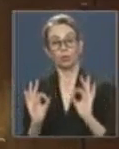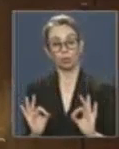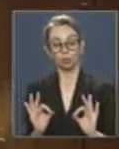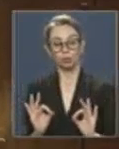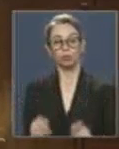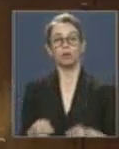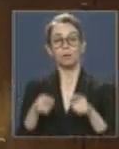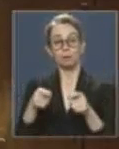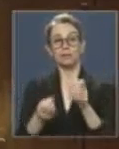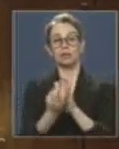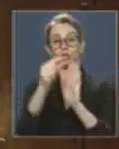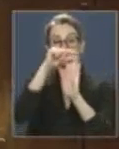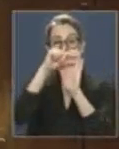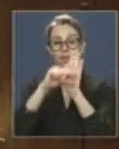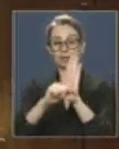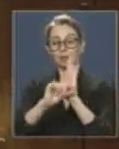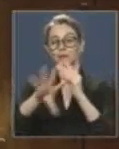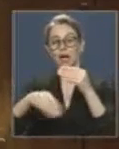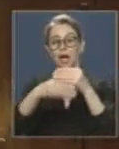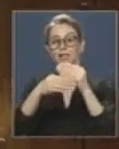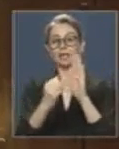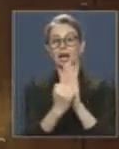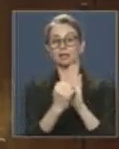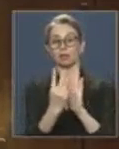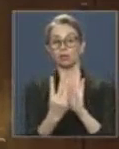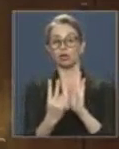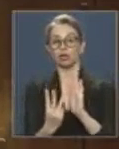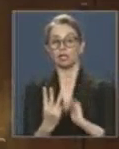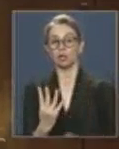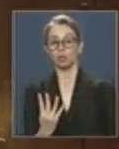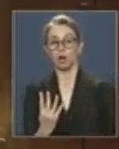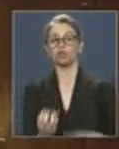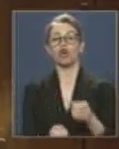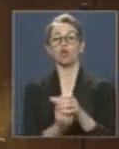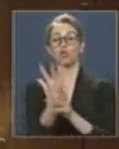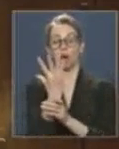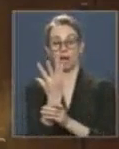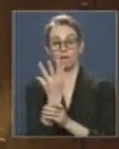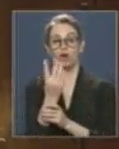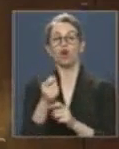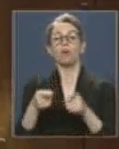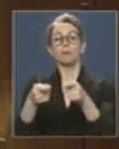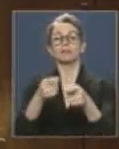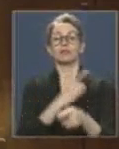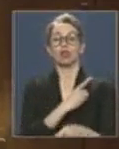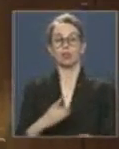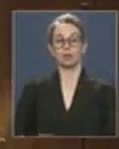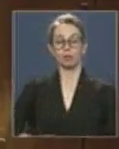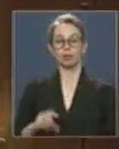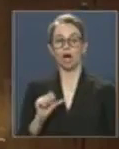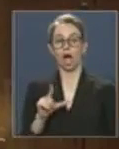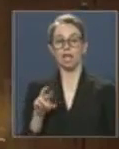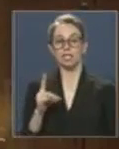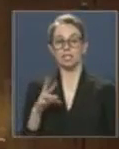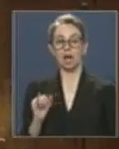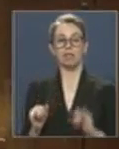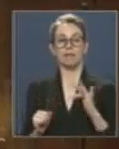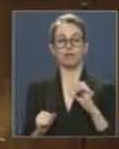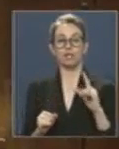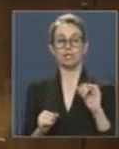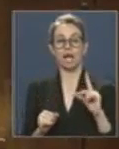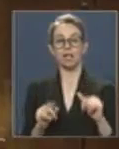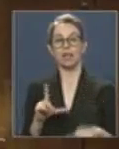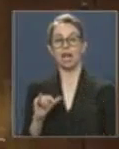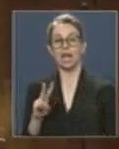Se presentaron indicaciones para agregar los artículos 2, 3 y 4 nuevos de los diputados señores Alessandri, Fuensalida,